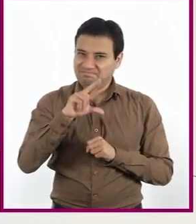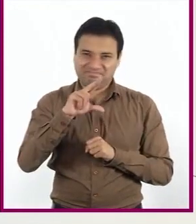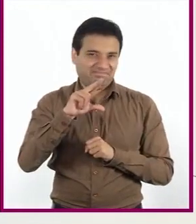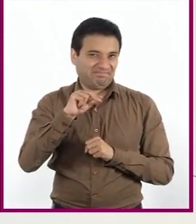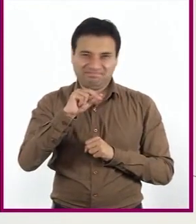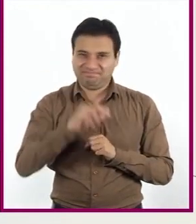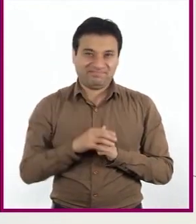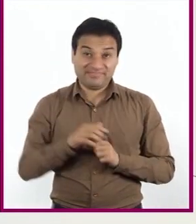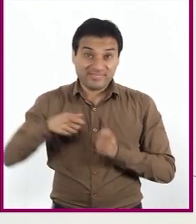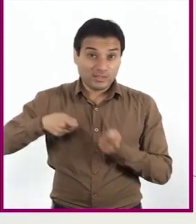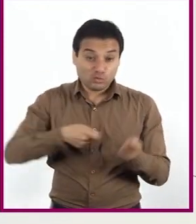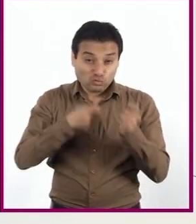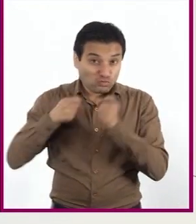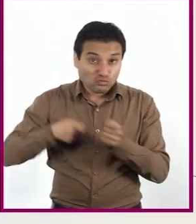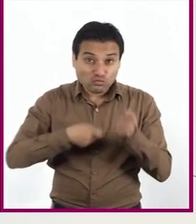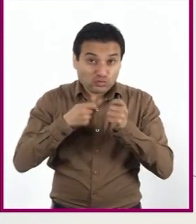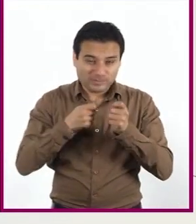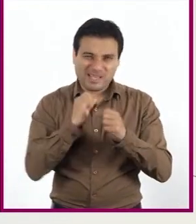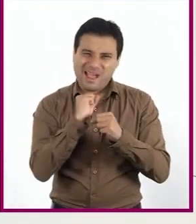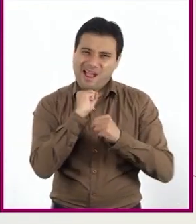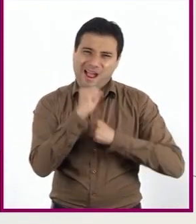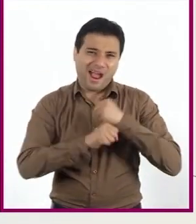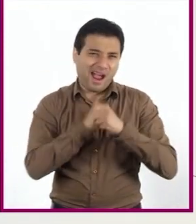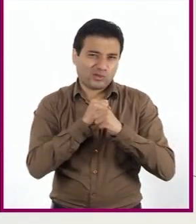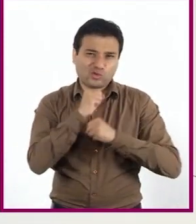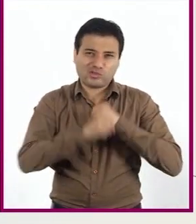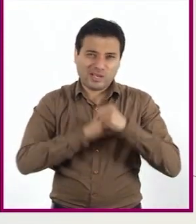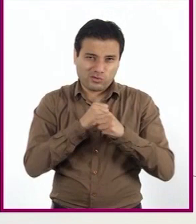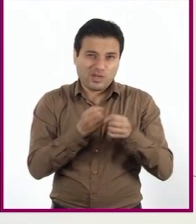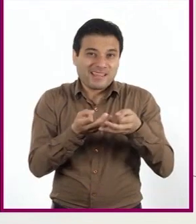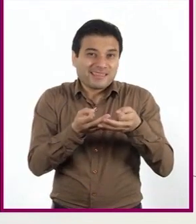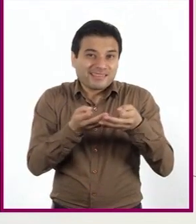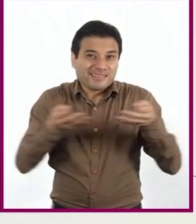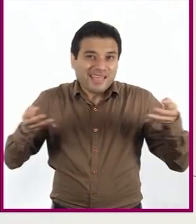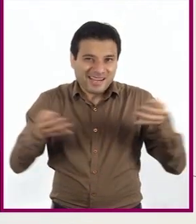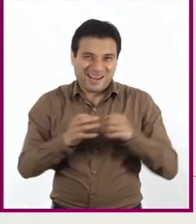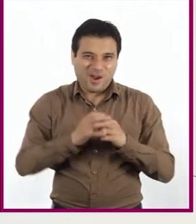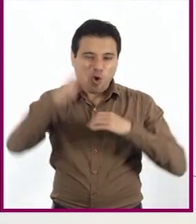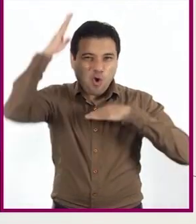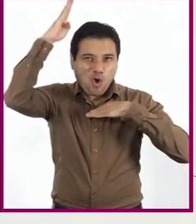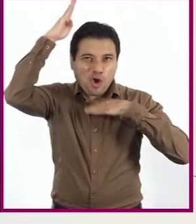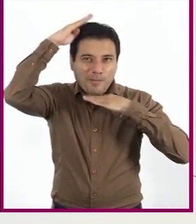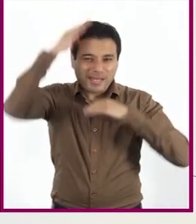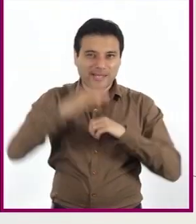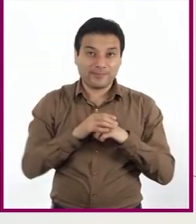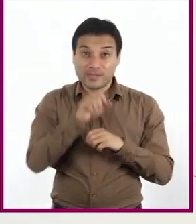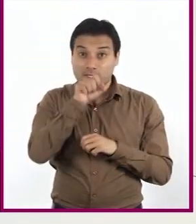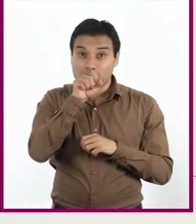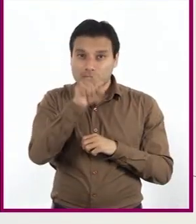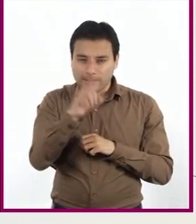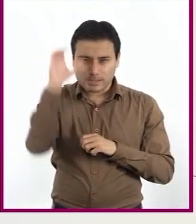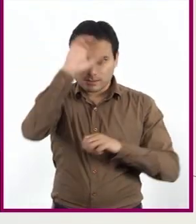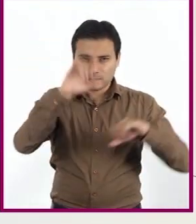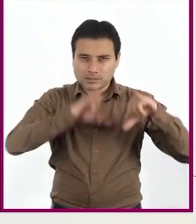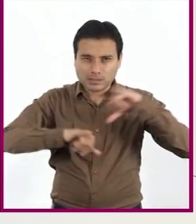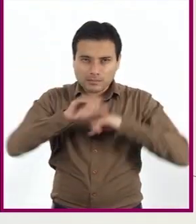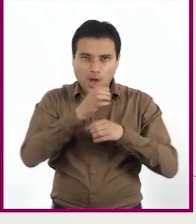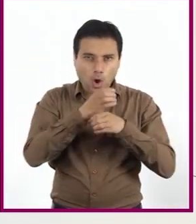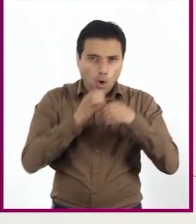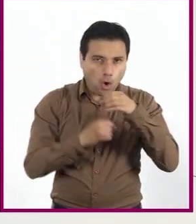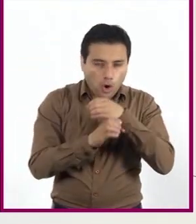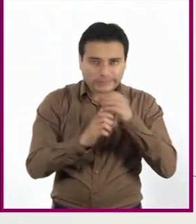excavaciones realizadas durante años en los sitios olmecas y al estudiar científicamente diversas piezas de